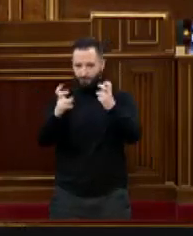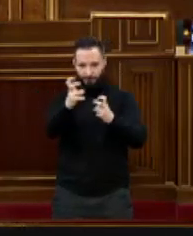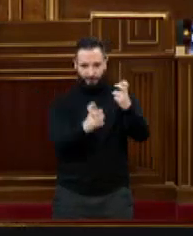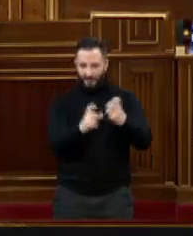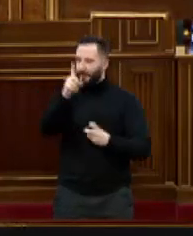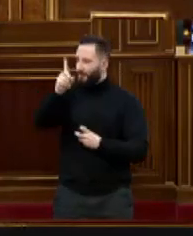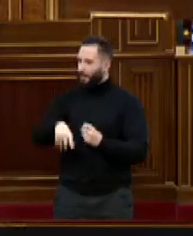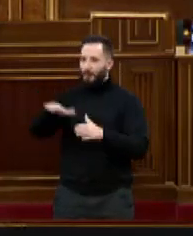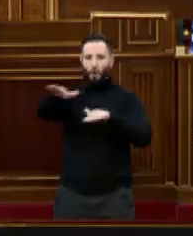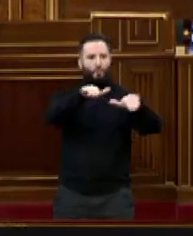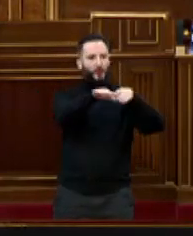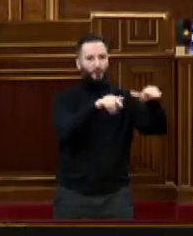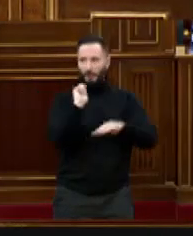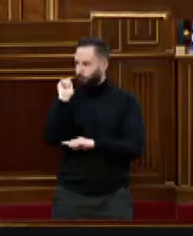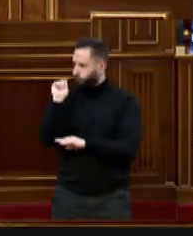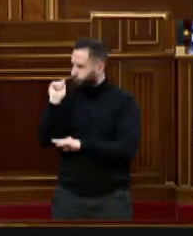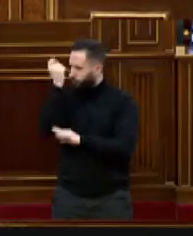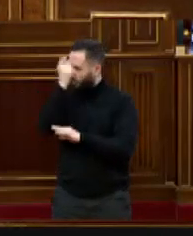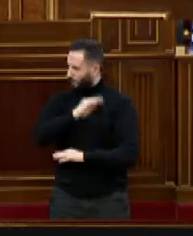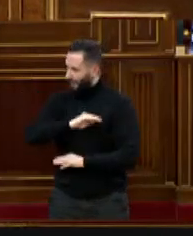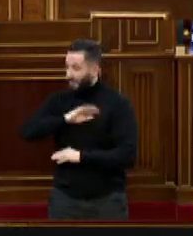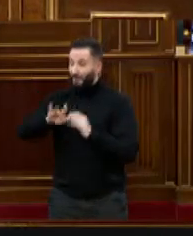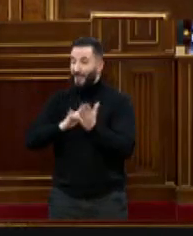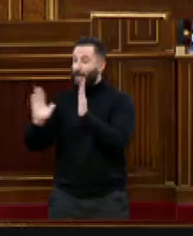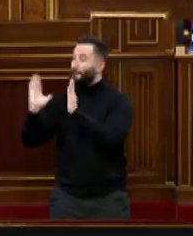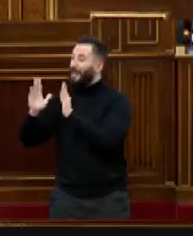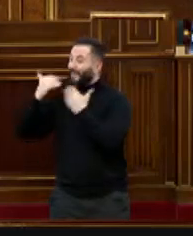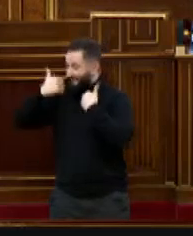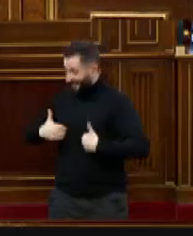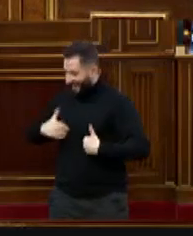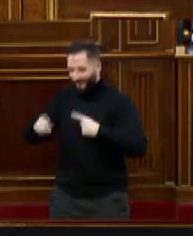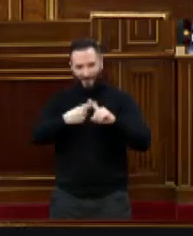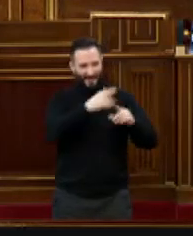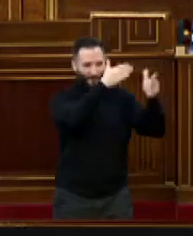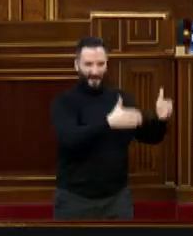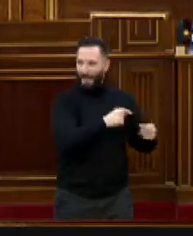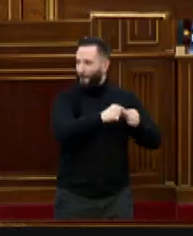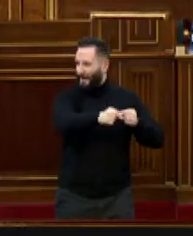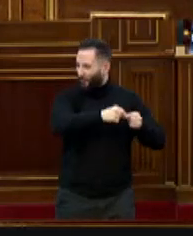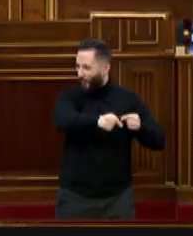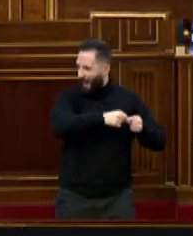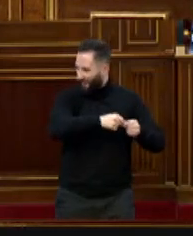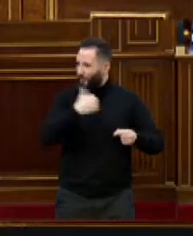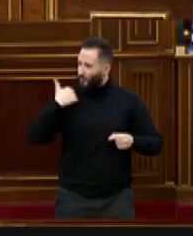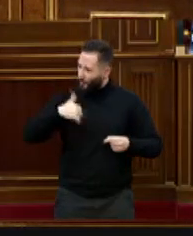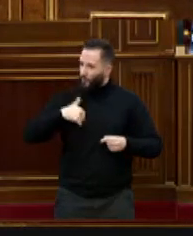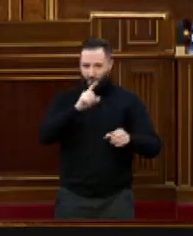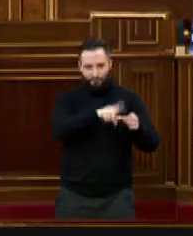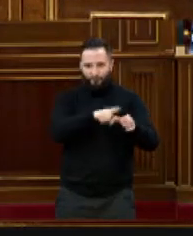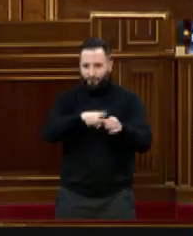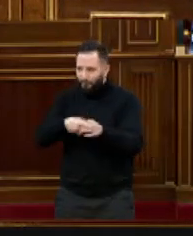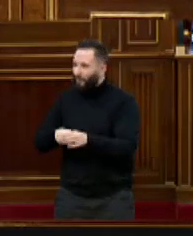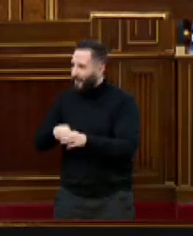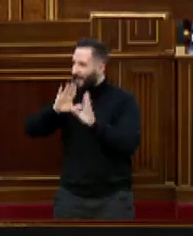éxito en la convocatoria en la parte física y en la parte virtual en la parte física decía almudena que Hemos llegado al agotamiento